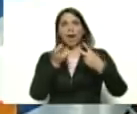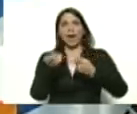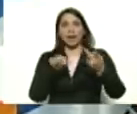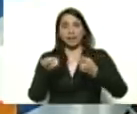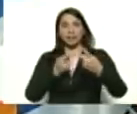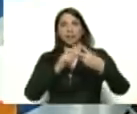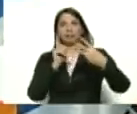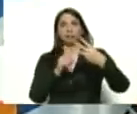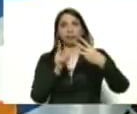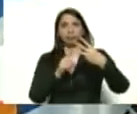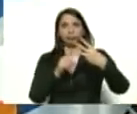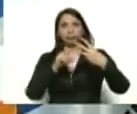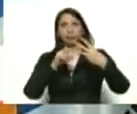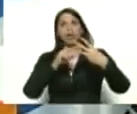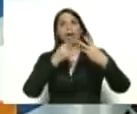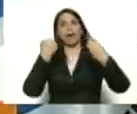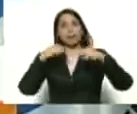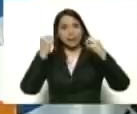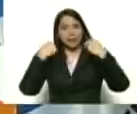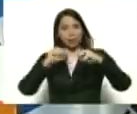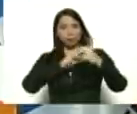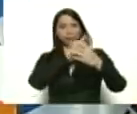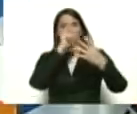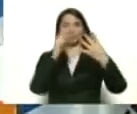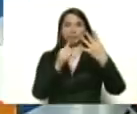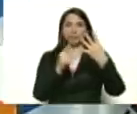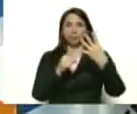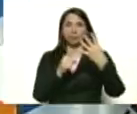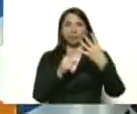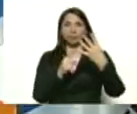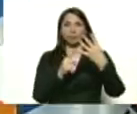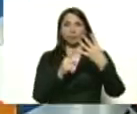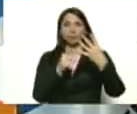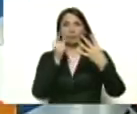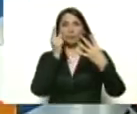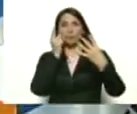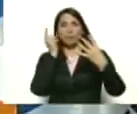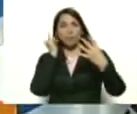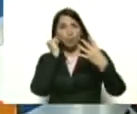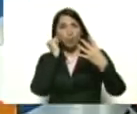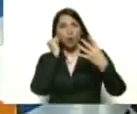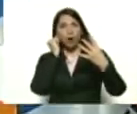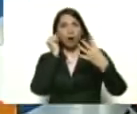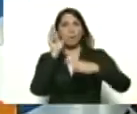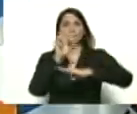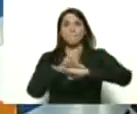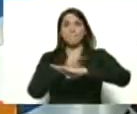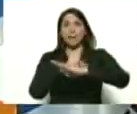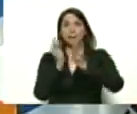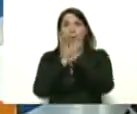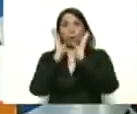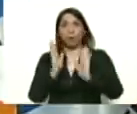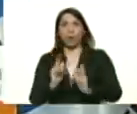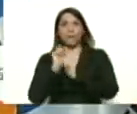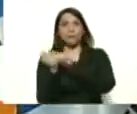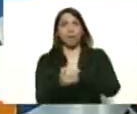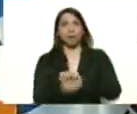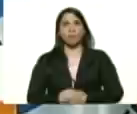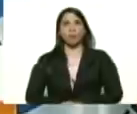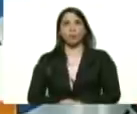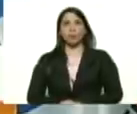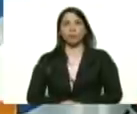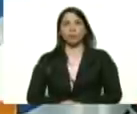a José Luis Rodríguez, entrenador, a María Esparragosa, médico de la academia, por los delitos